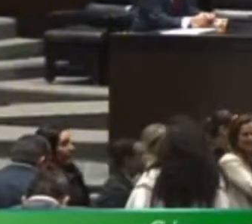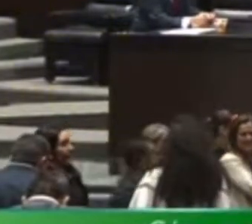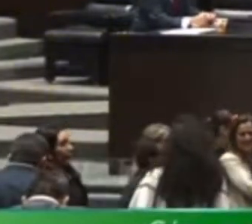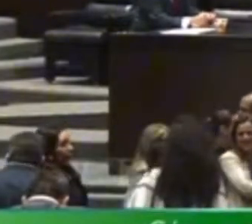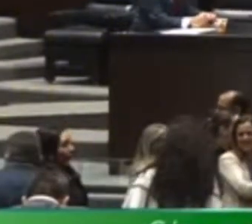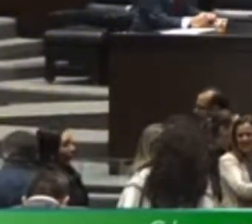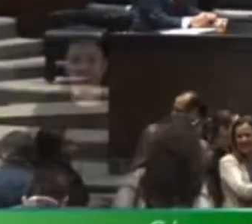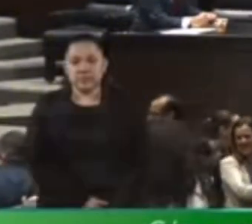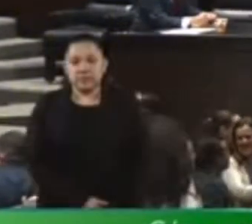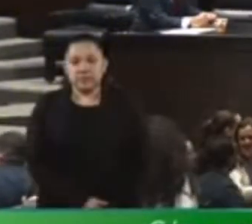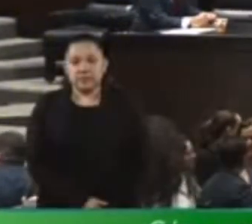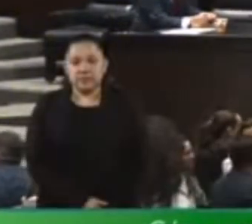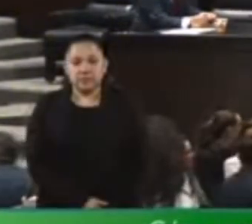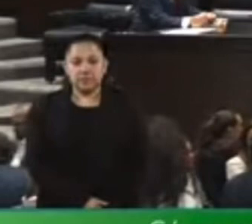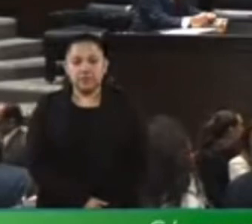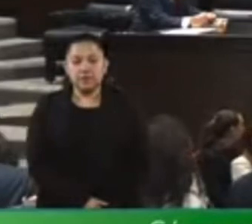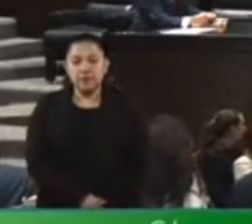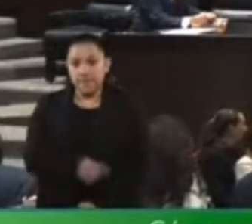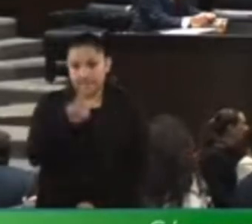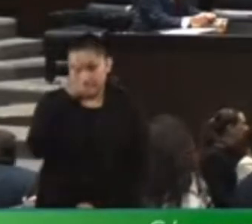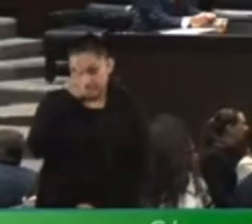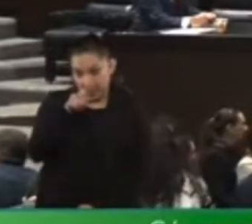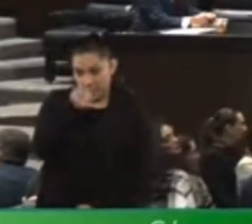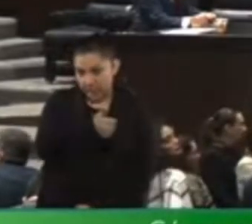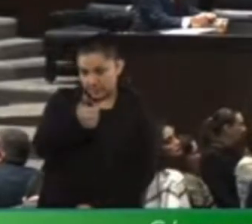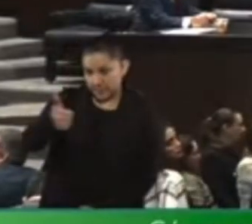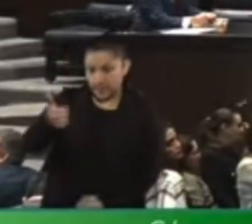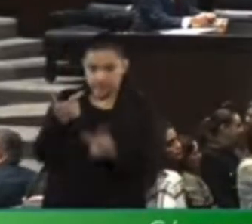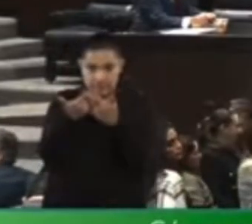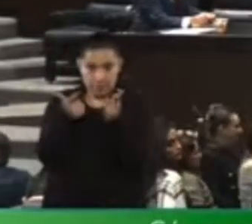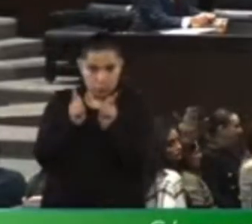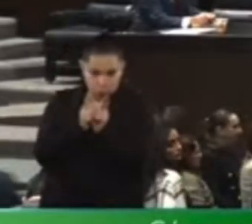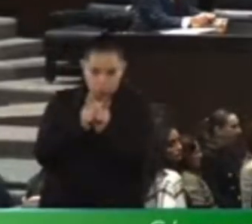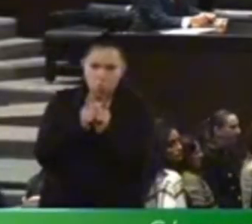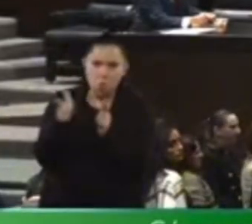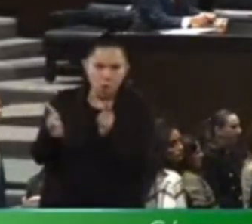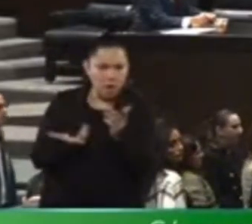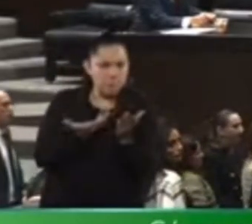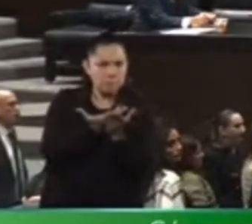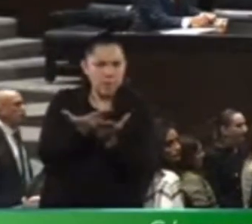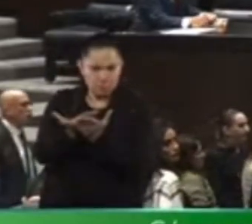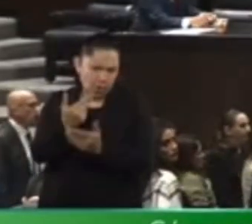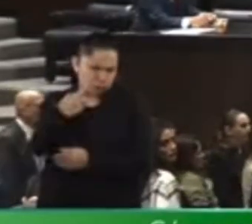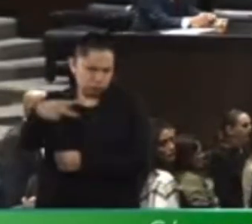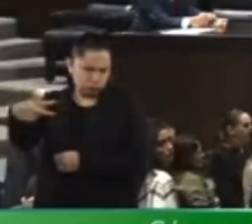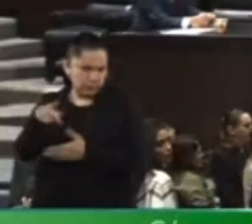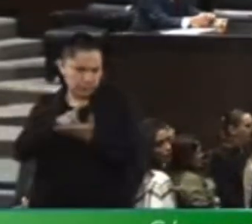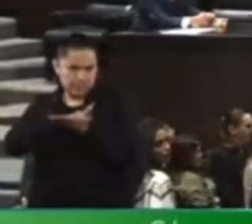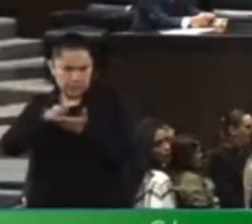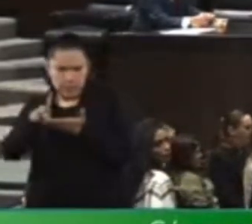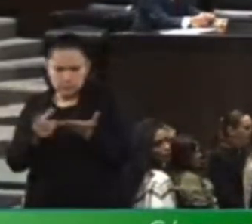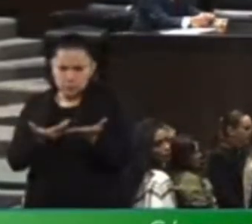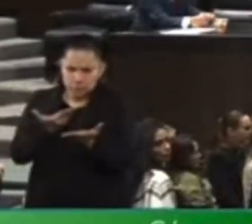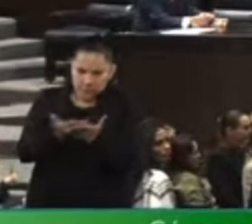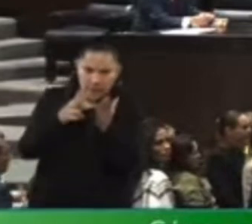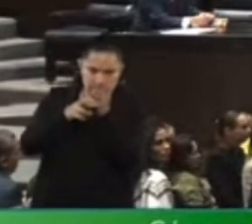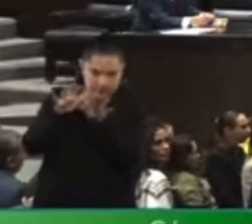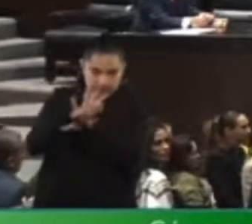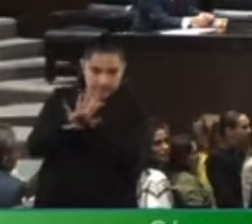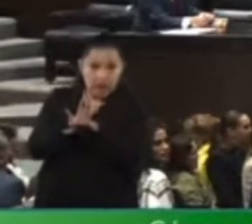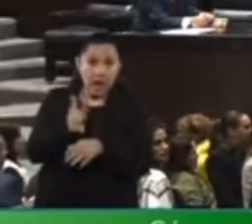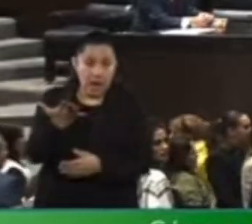está haciendo por su derecho y en el caso de mi grupo parlamentario que fue aludido,